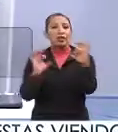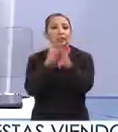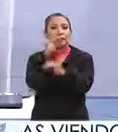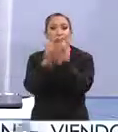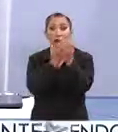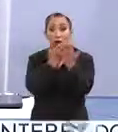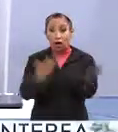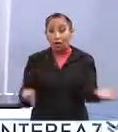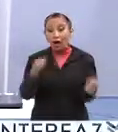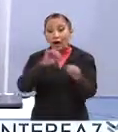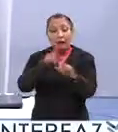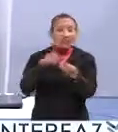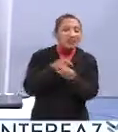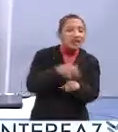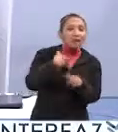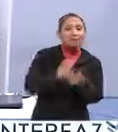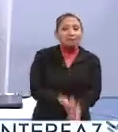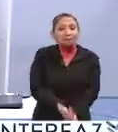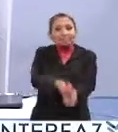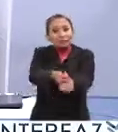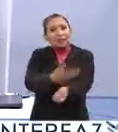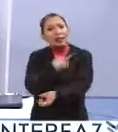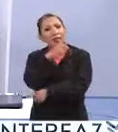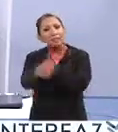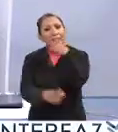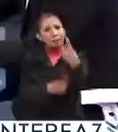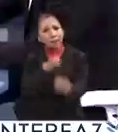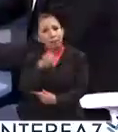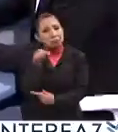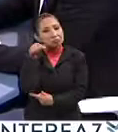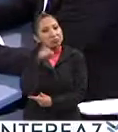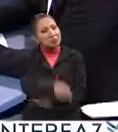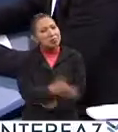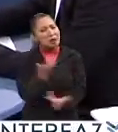esta ocasión detrás del voleibol, un deporte pues